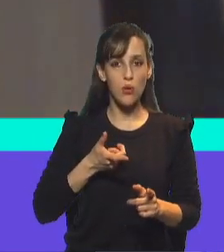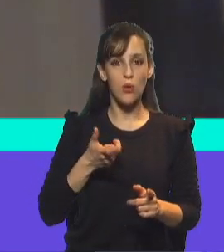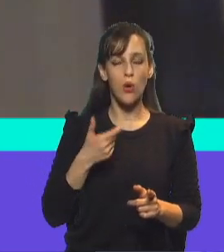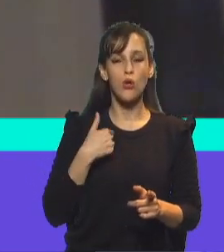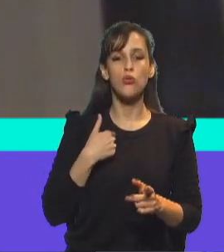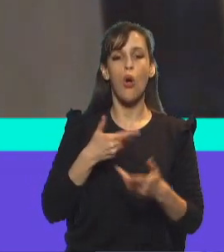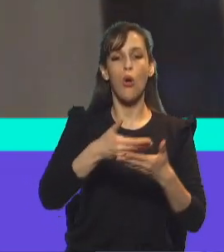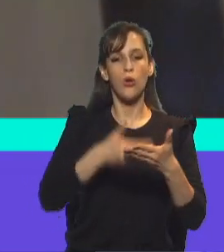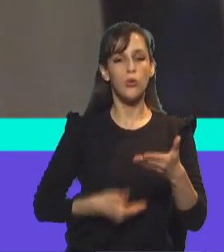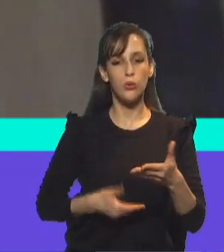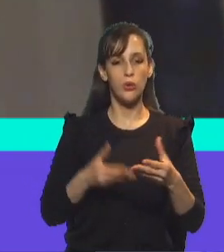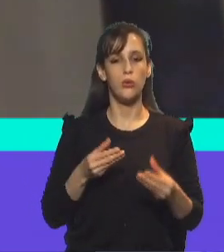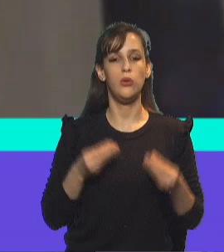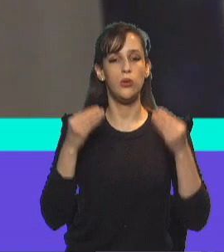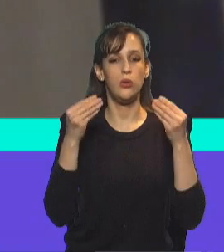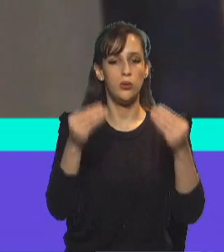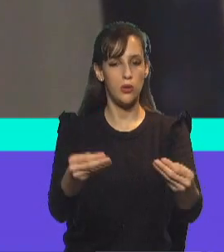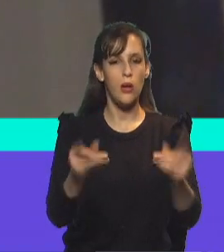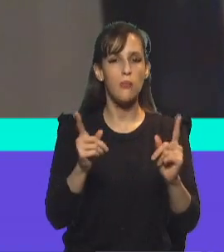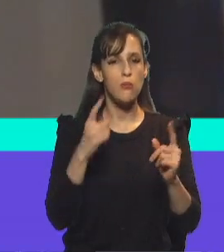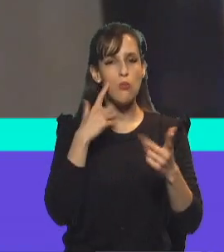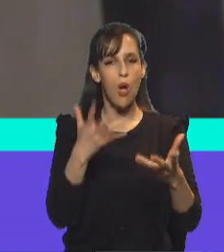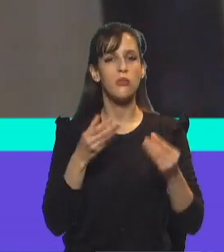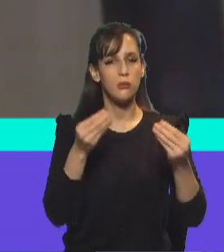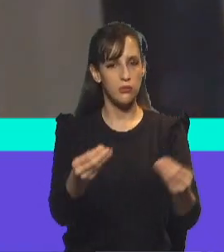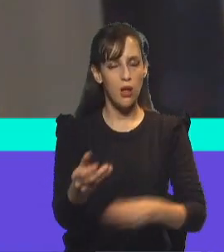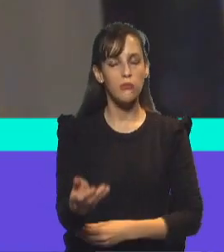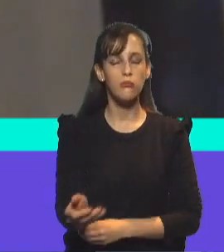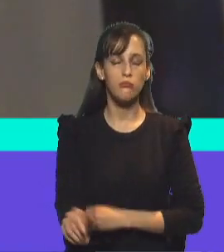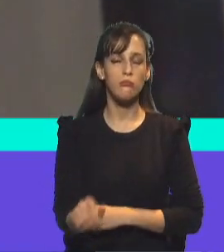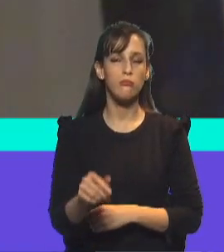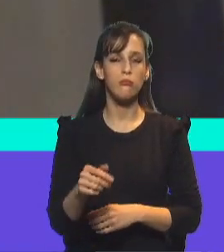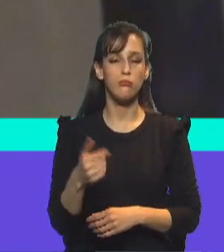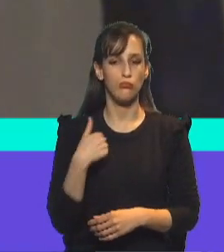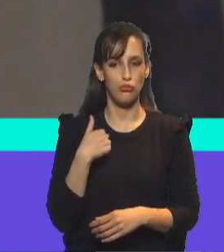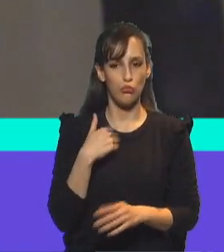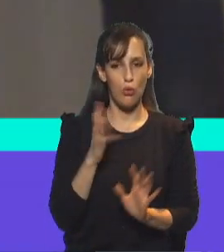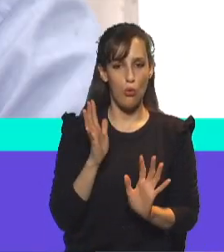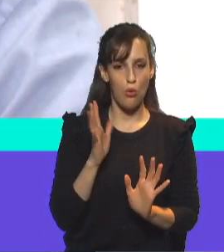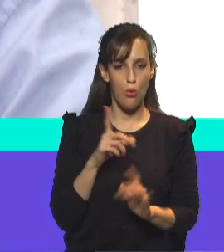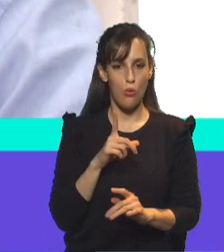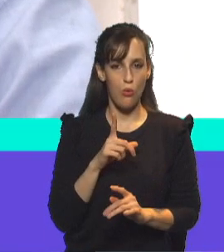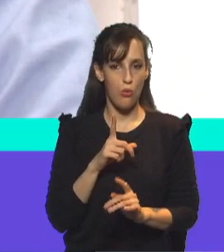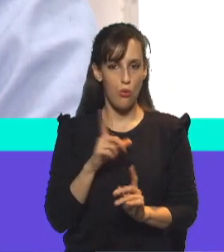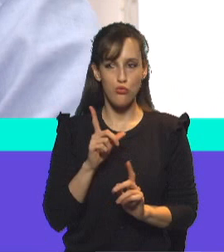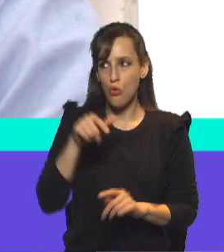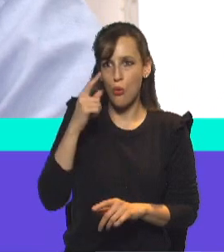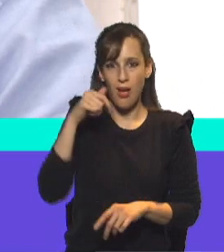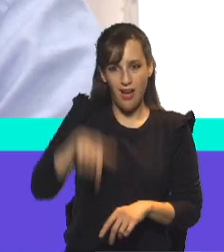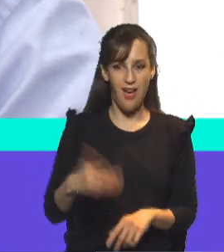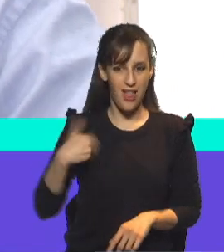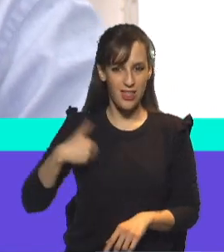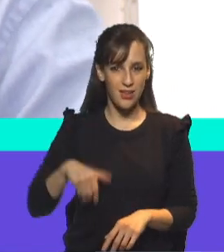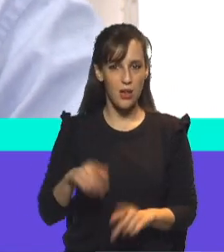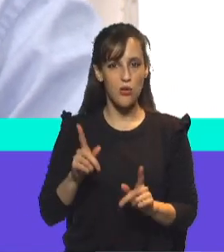escrito diciéndolo, porque no me parecía que fuera exagerado, y yo no me fui a ningún lado. Yo vine a mi país, yo camino con la